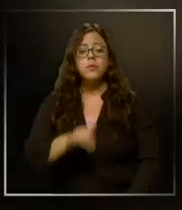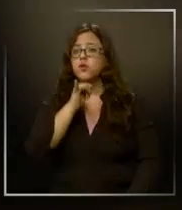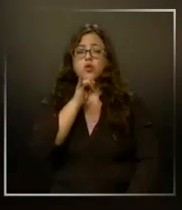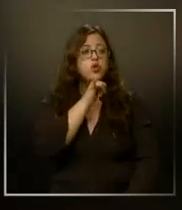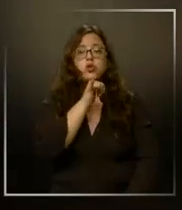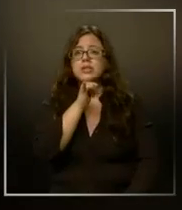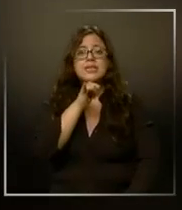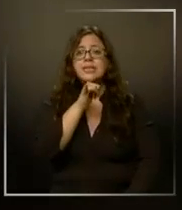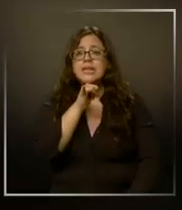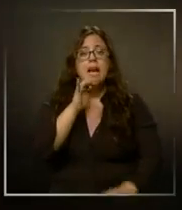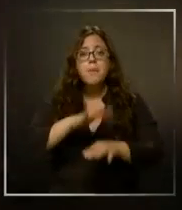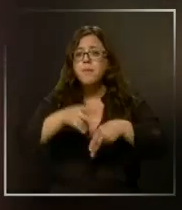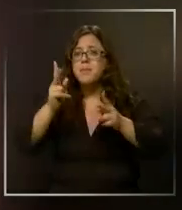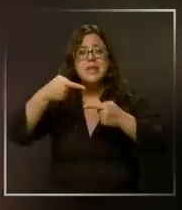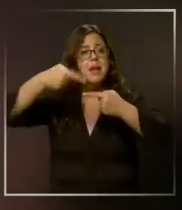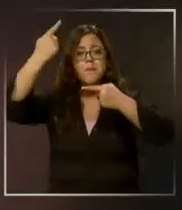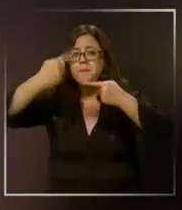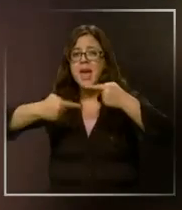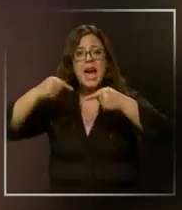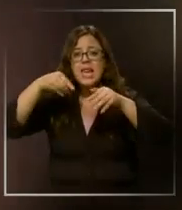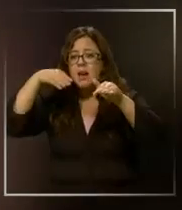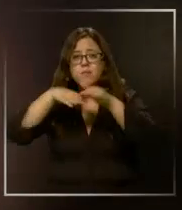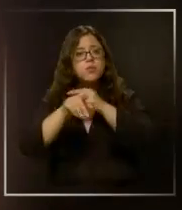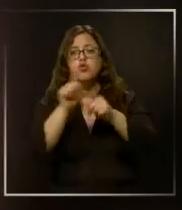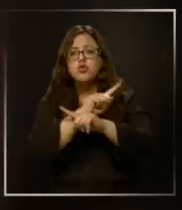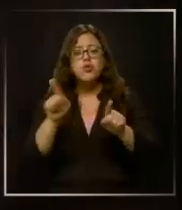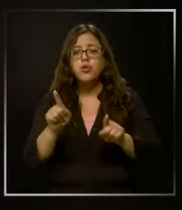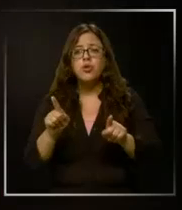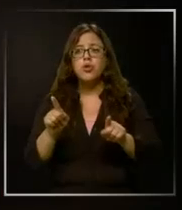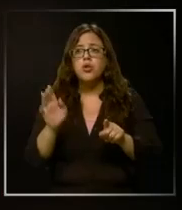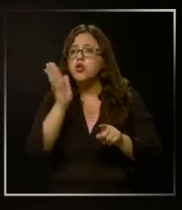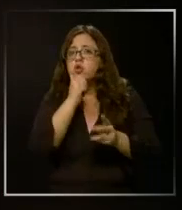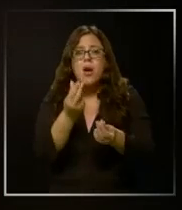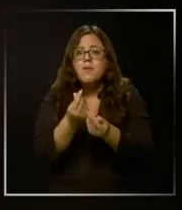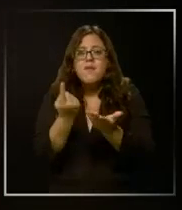No sé qué hacer aquí, no me dejan pasar el peaje, está ahí.